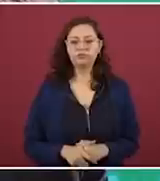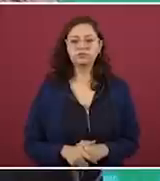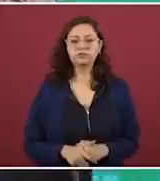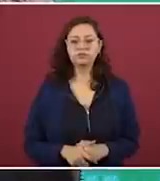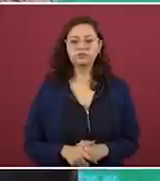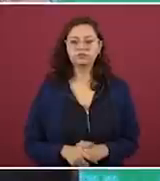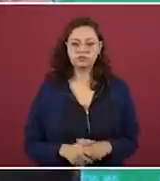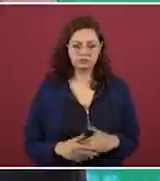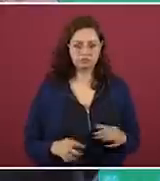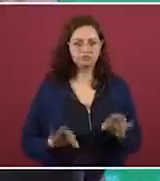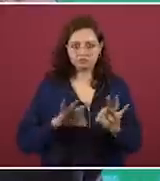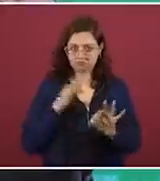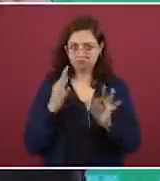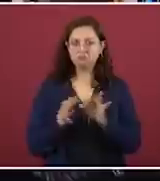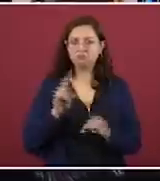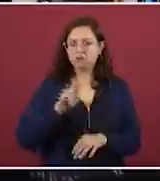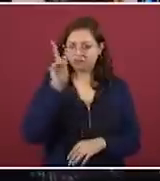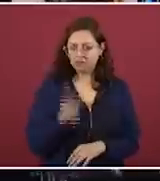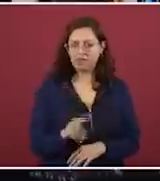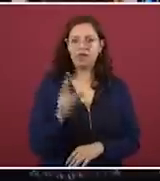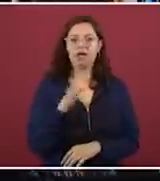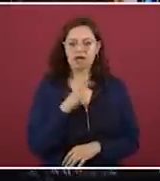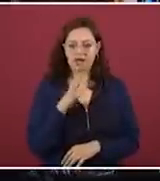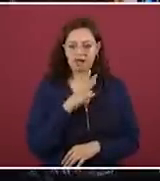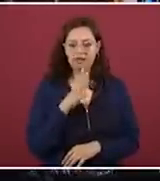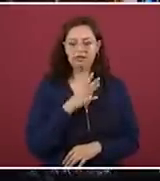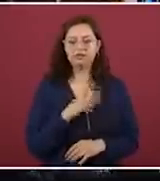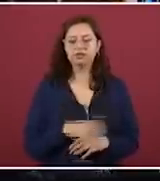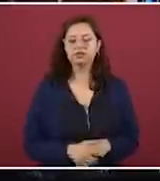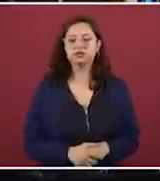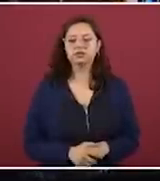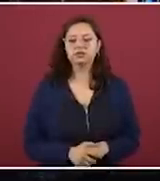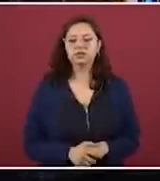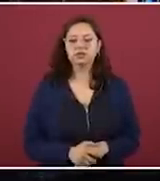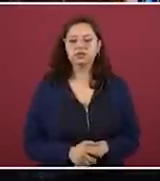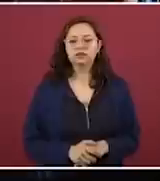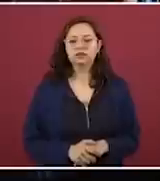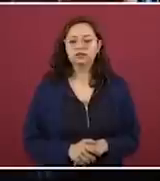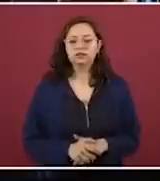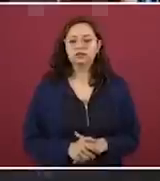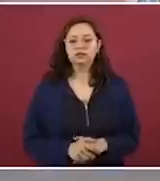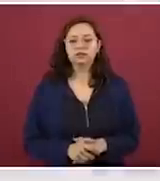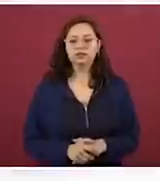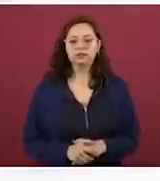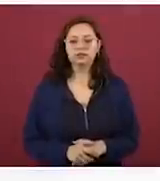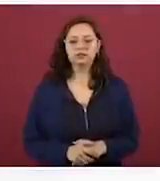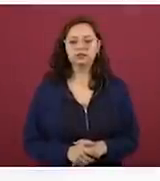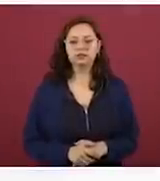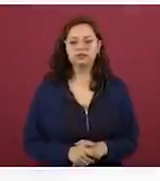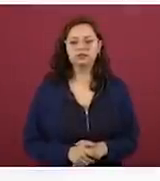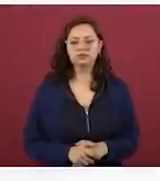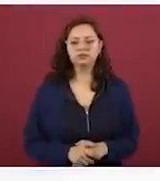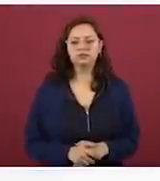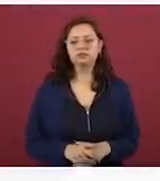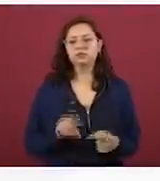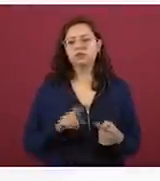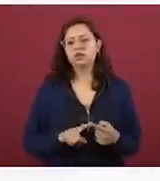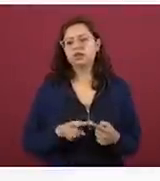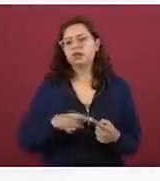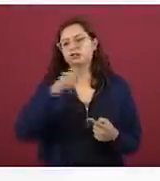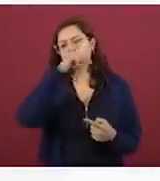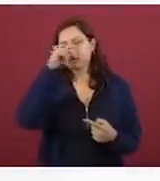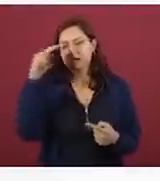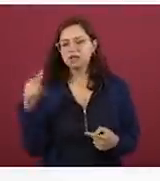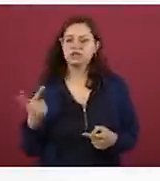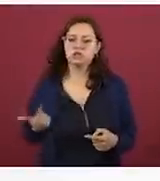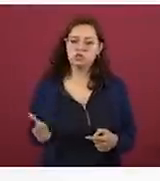el ejercicio. Y aquí ustedes pueden ver estas las 10 gasolineras en Compostela, Nayarit, Romita, Guanajuato, 3